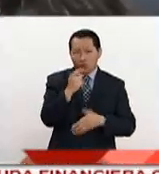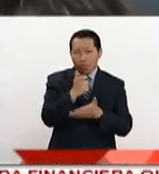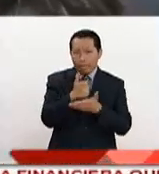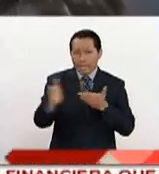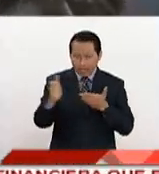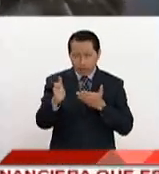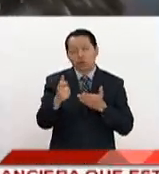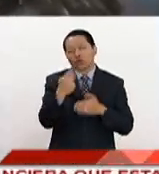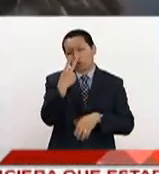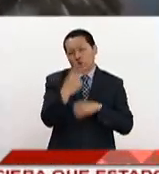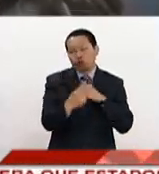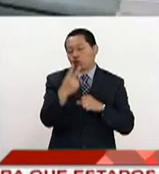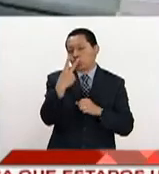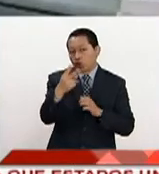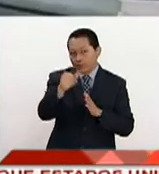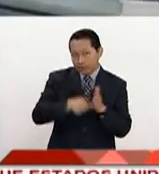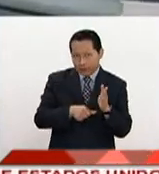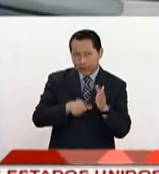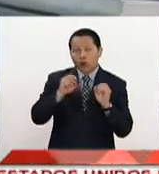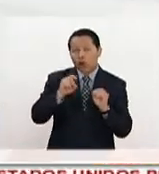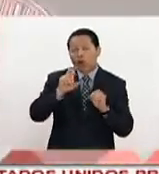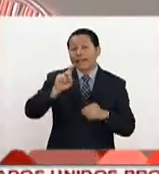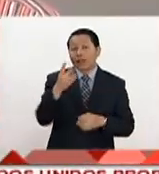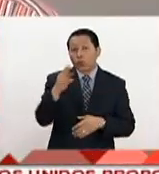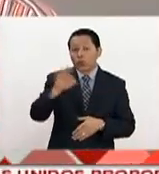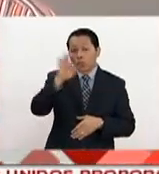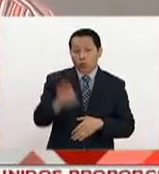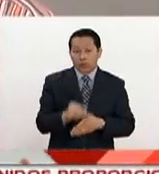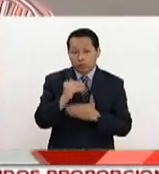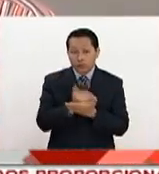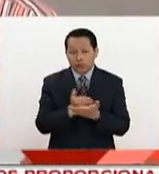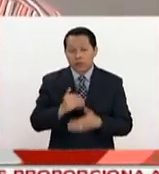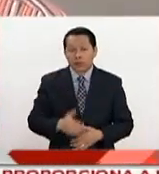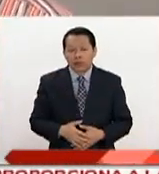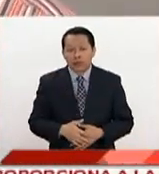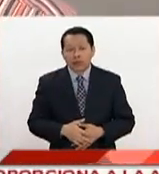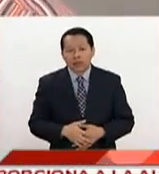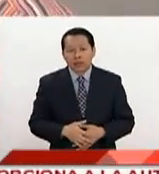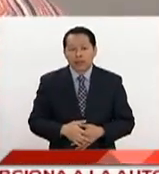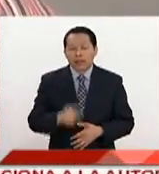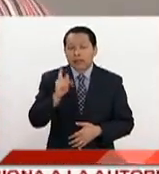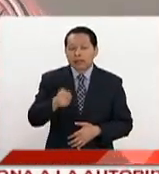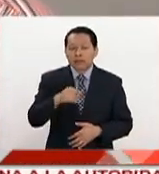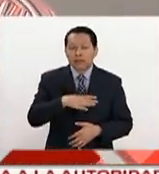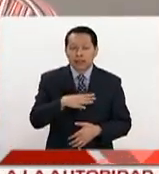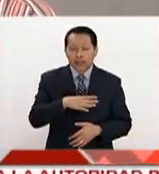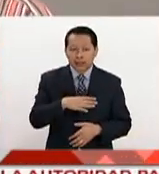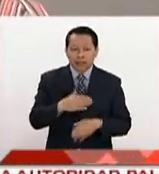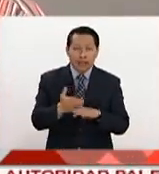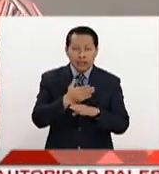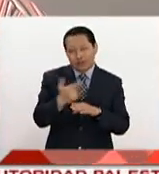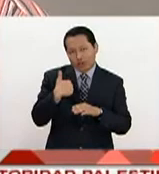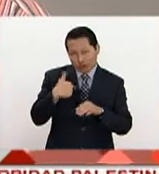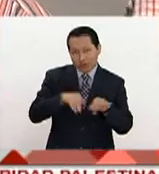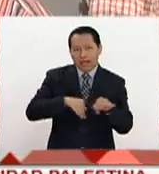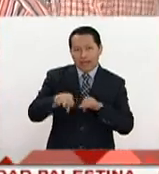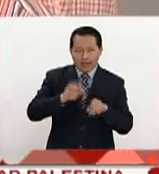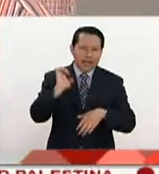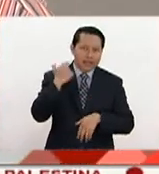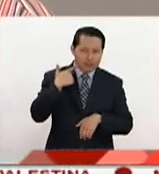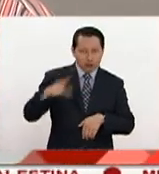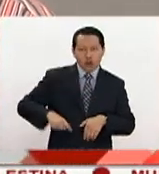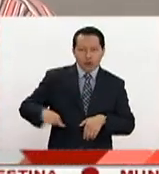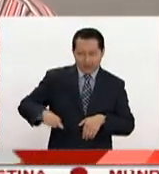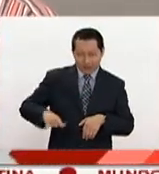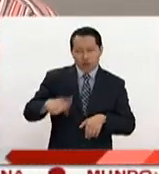bimestrales o un descuento de hasta el 30%. Mi descuento como empleado que fui del gobierno, me lo hacen con